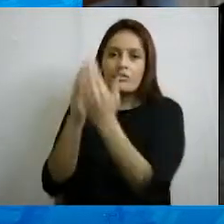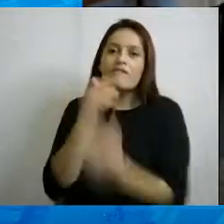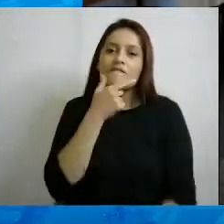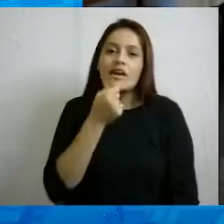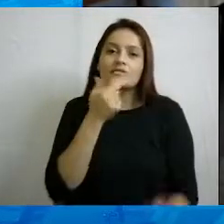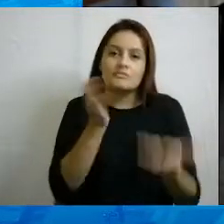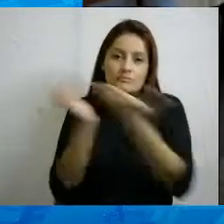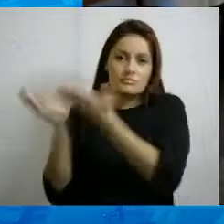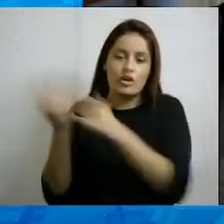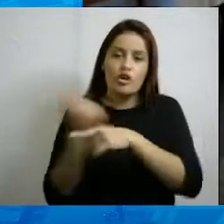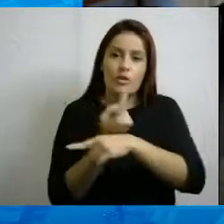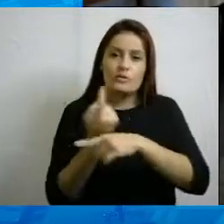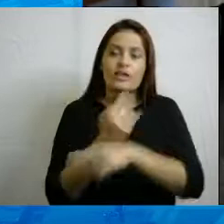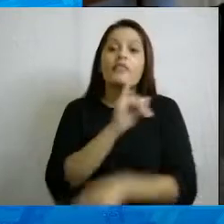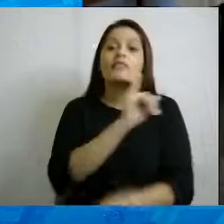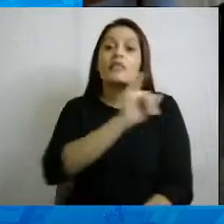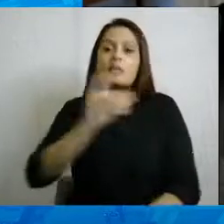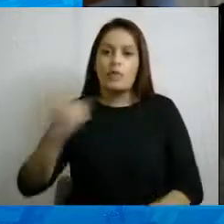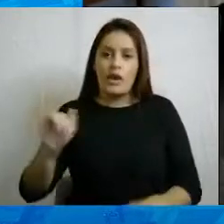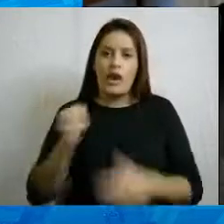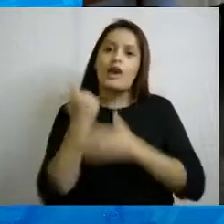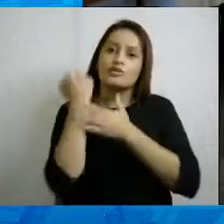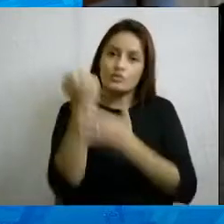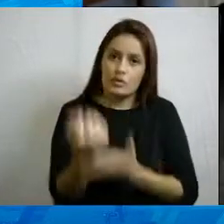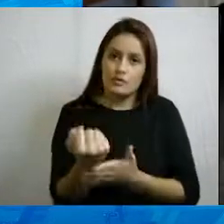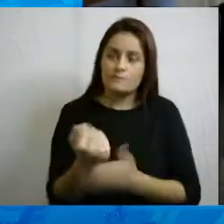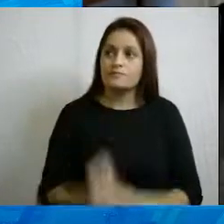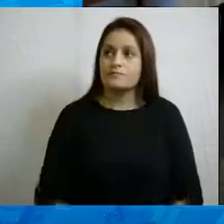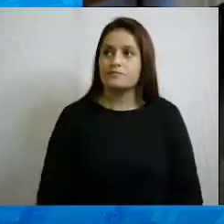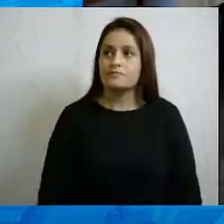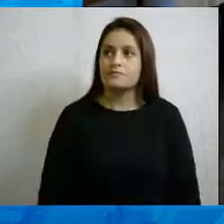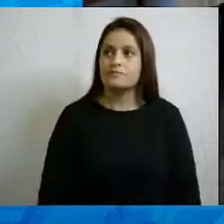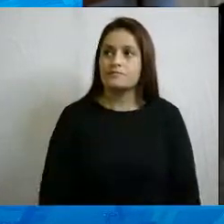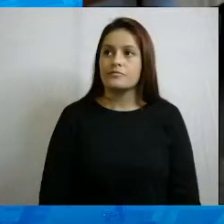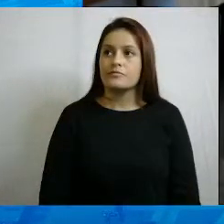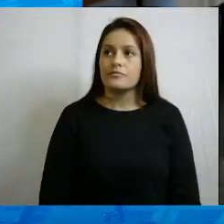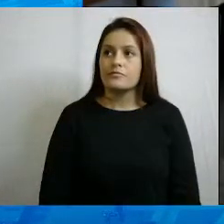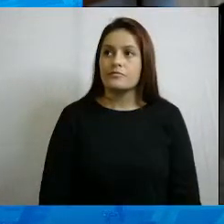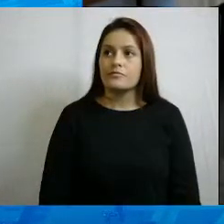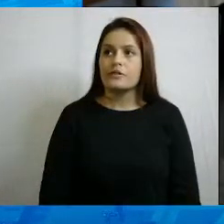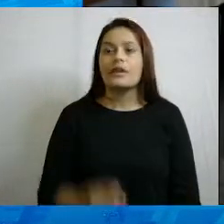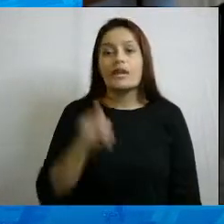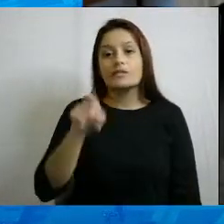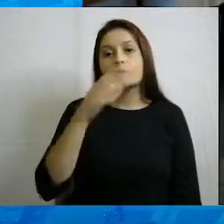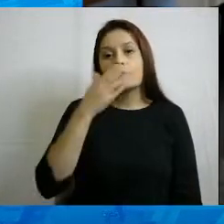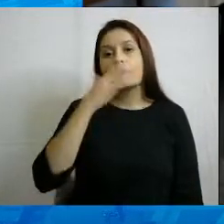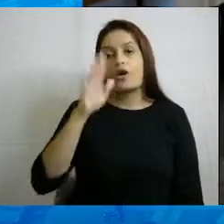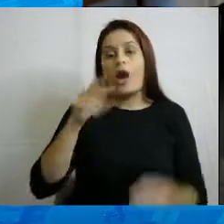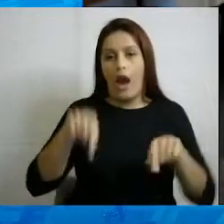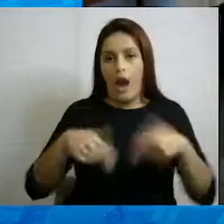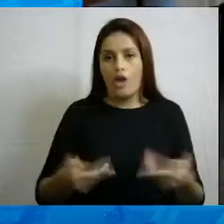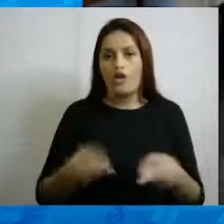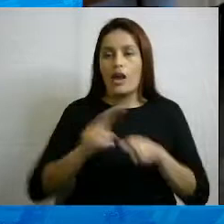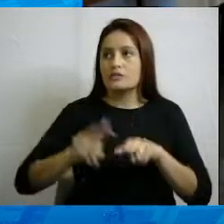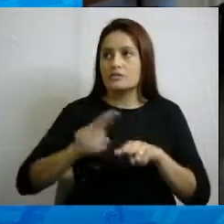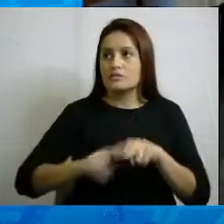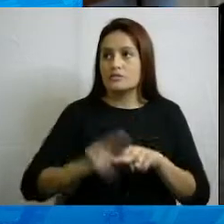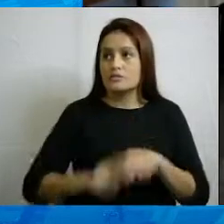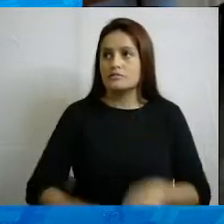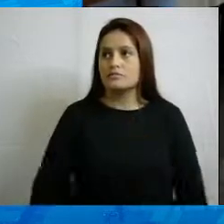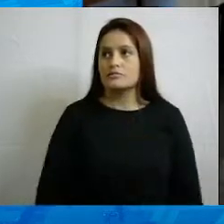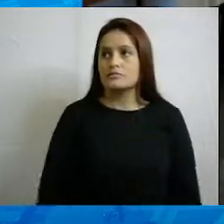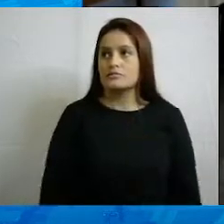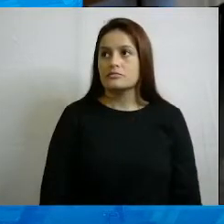fluida y lo podemos tomar para en lo posible resolver. ¿Ya? Ya. Yo creo que eso es lo mejor que podemos hacer ahora en este momento, si les parece. Sí,